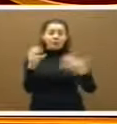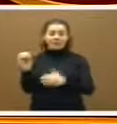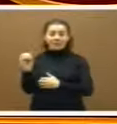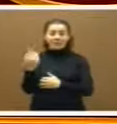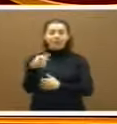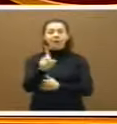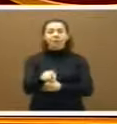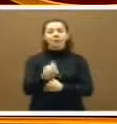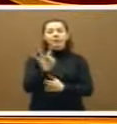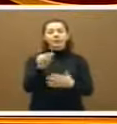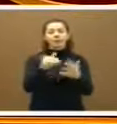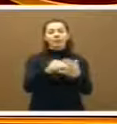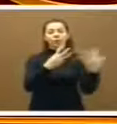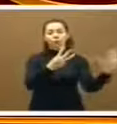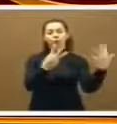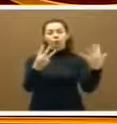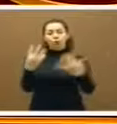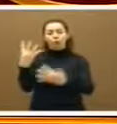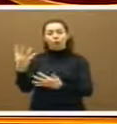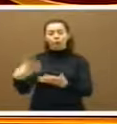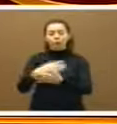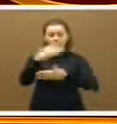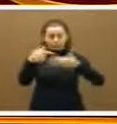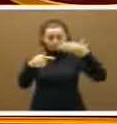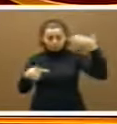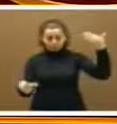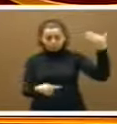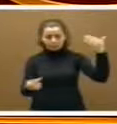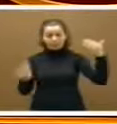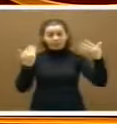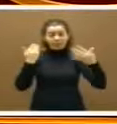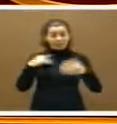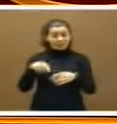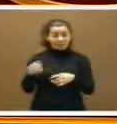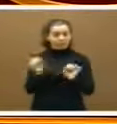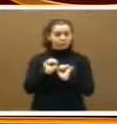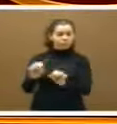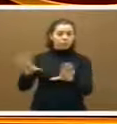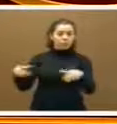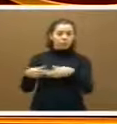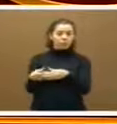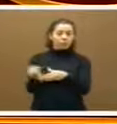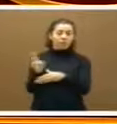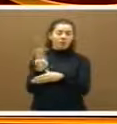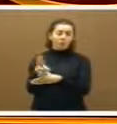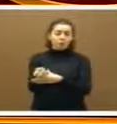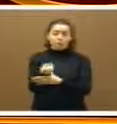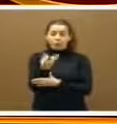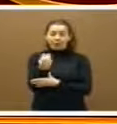.884, respectivamente. Y se rechazan todas las enmiendas presentadas por el Grupo Parlamentario Socialista